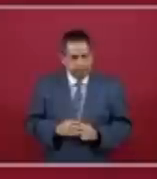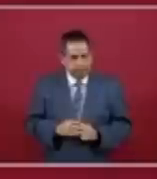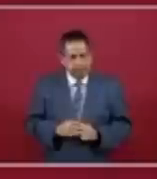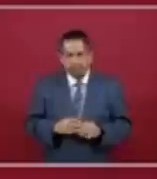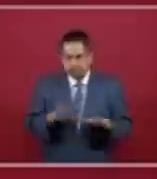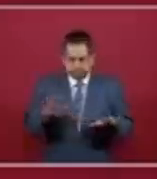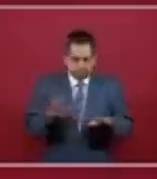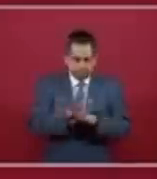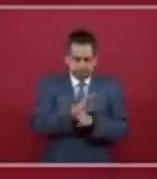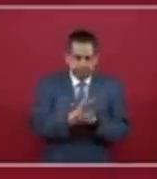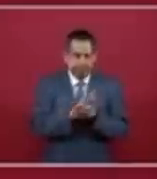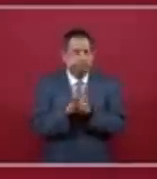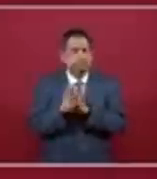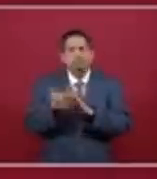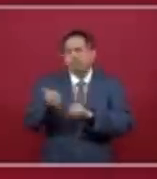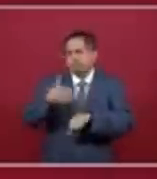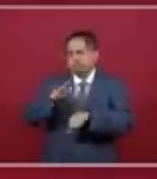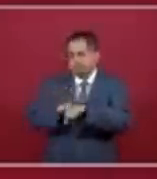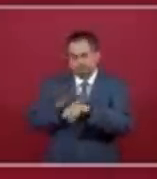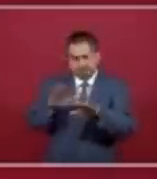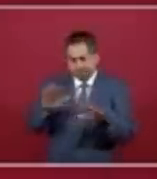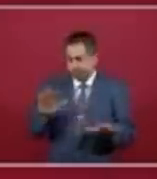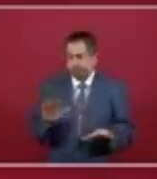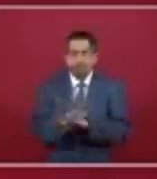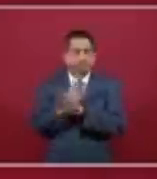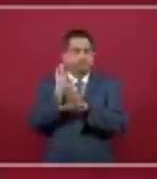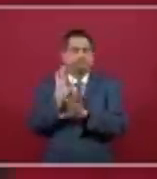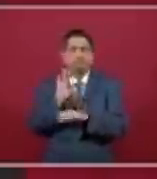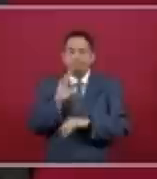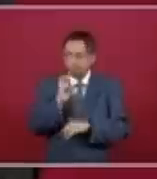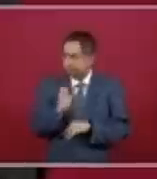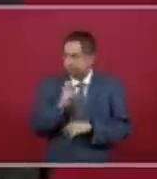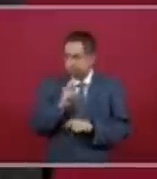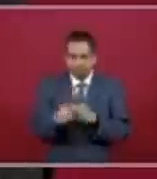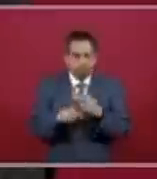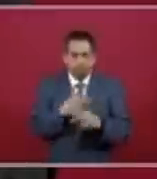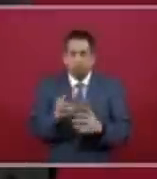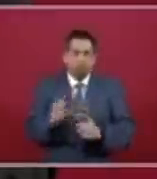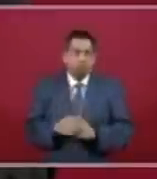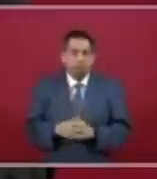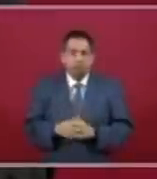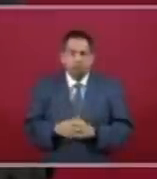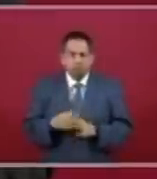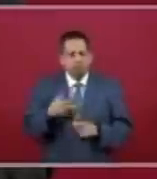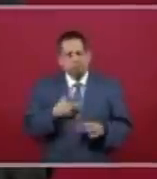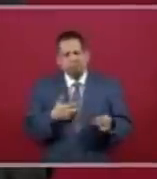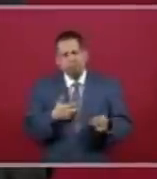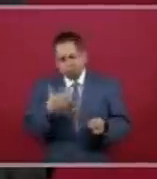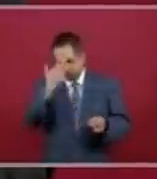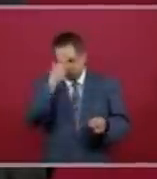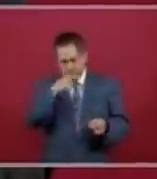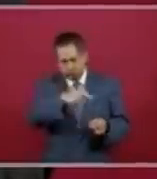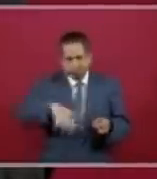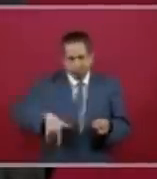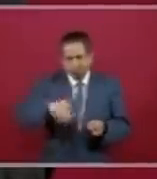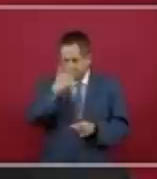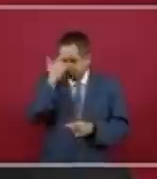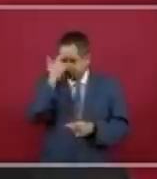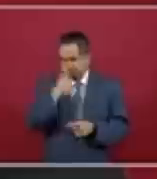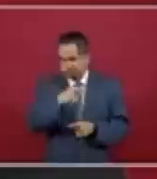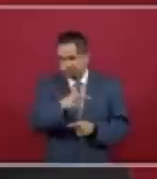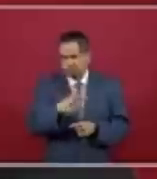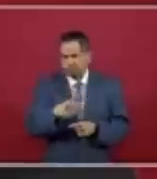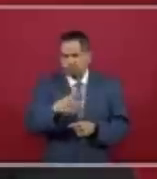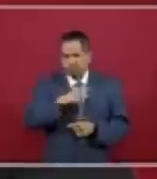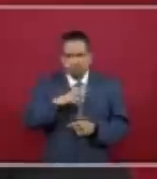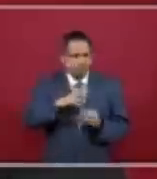reforma administrativa que estamos llevando a cabo. Y tiene razón en lo que dice. Existe